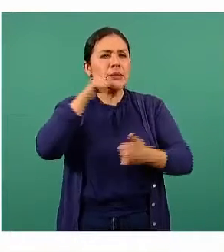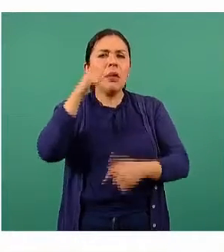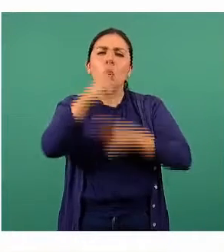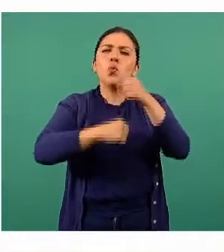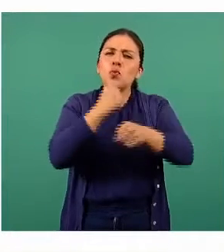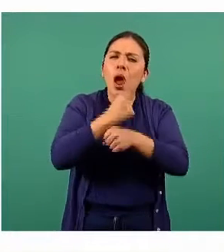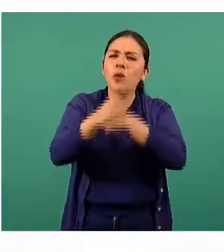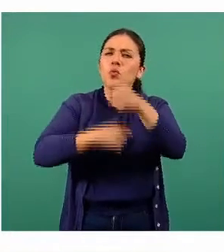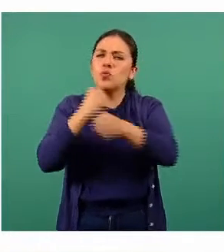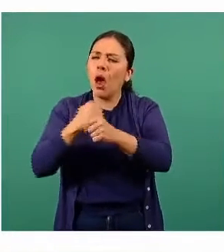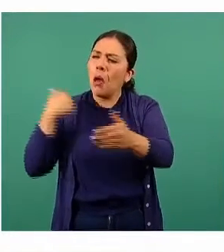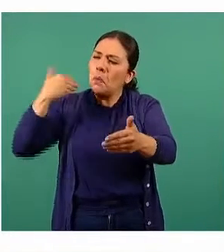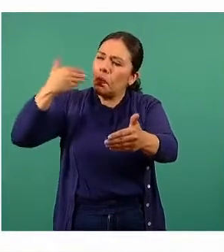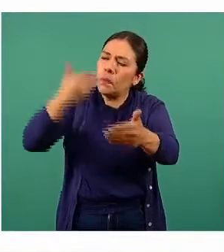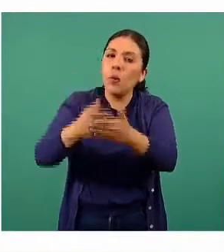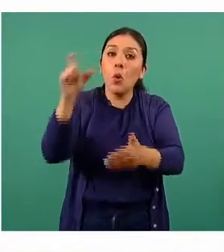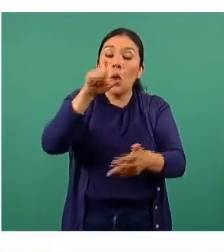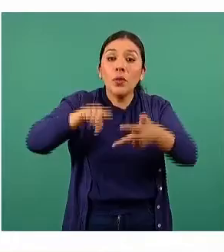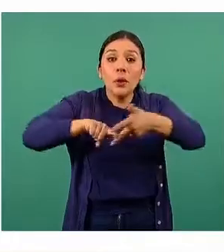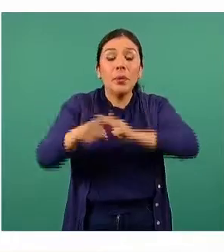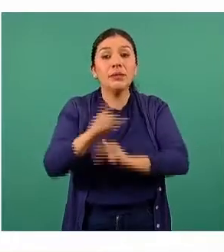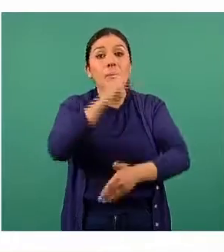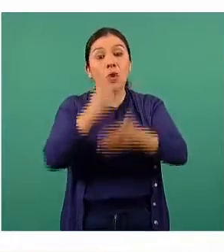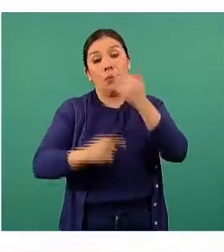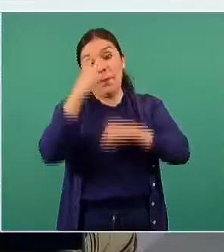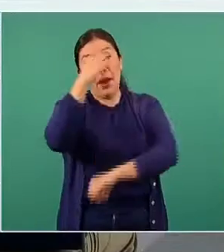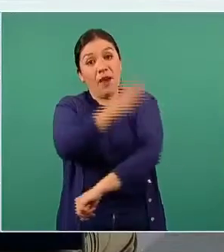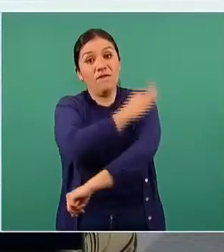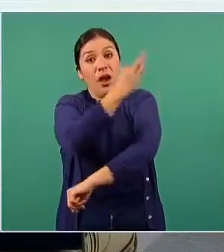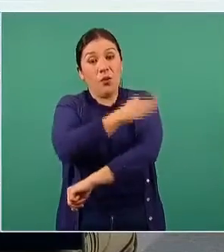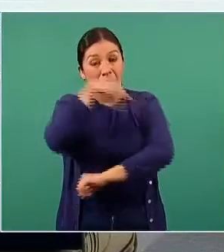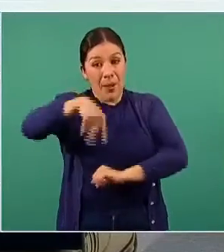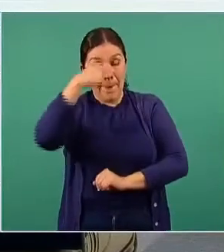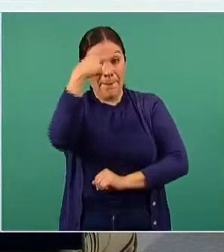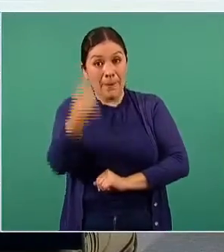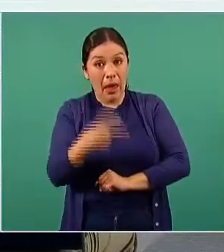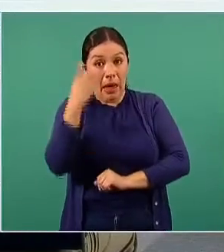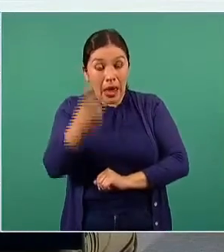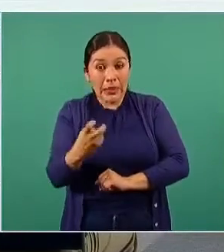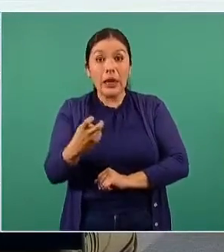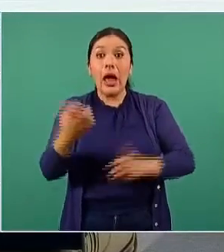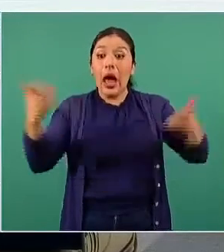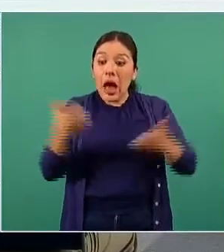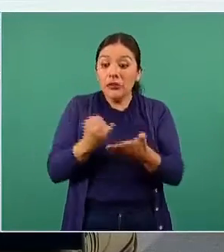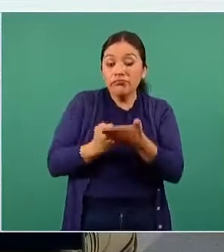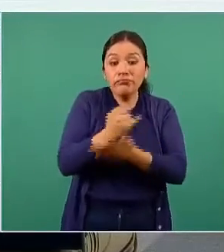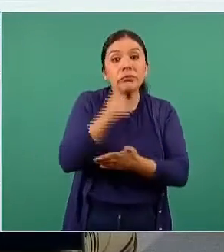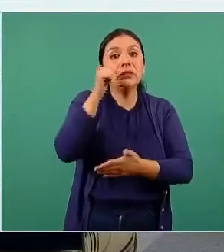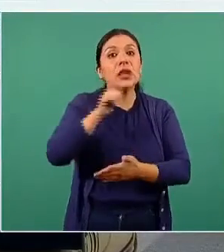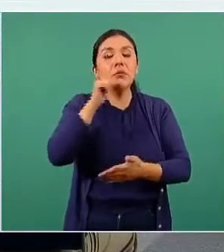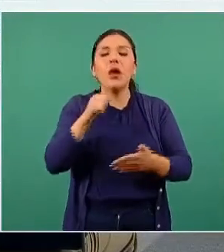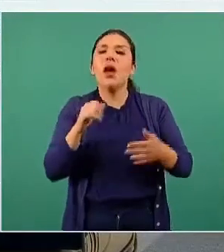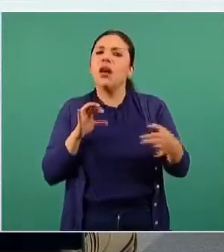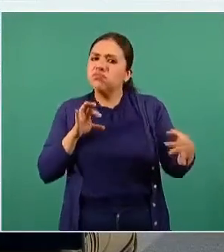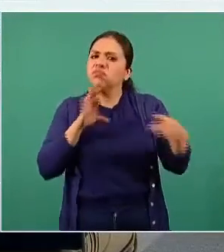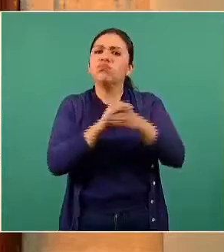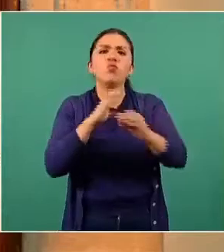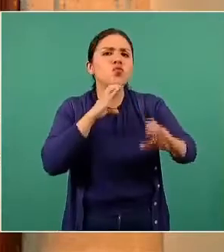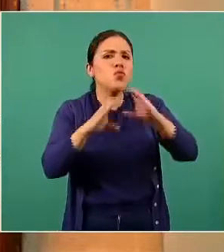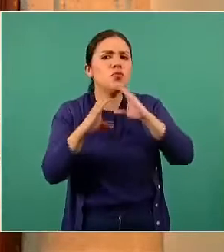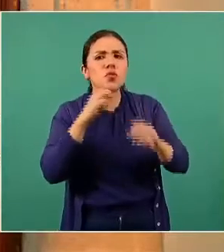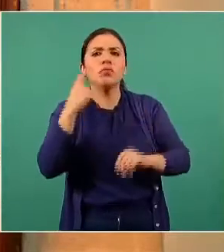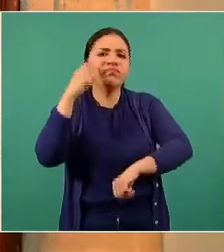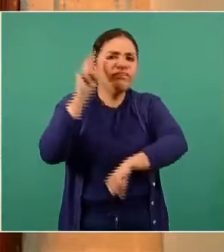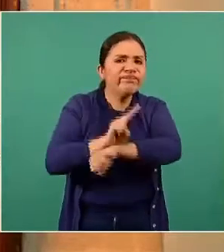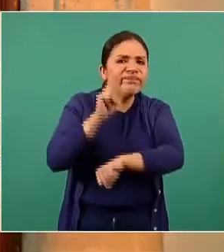que inició el programa de vacunación universal en México, pues se han obviamente enlazado y están siempre